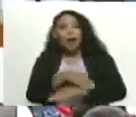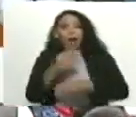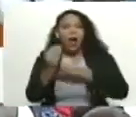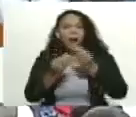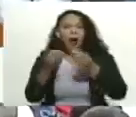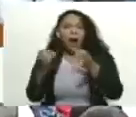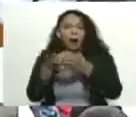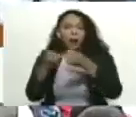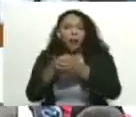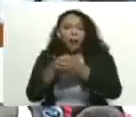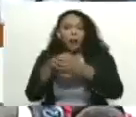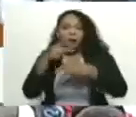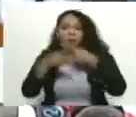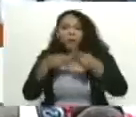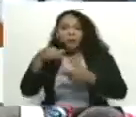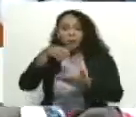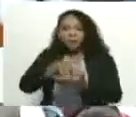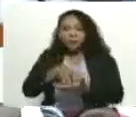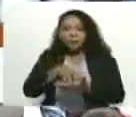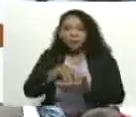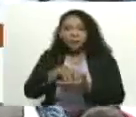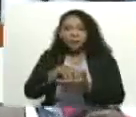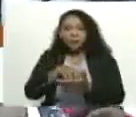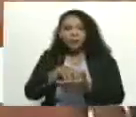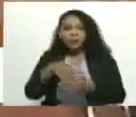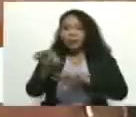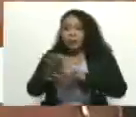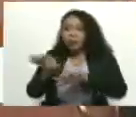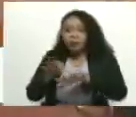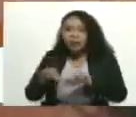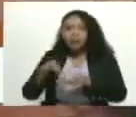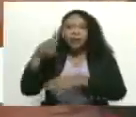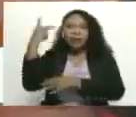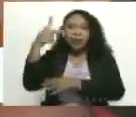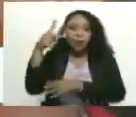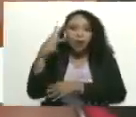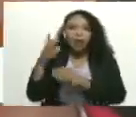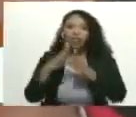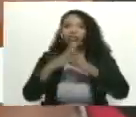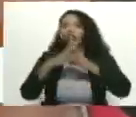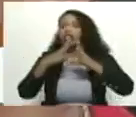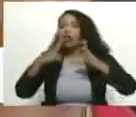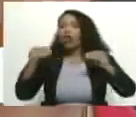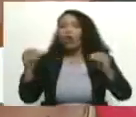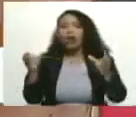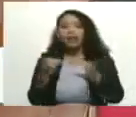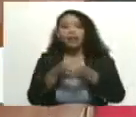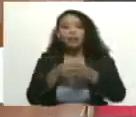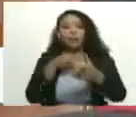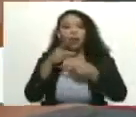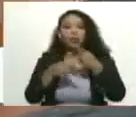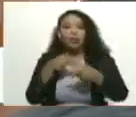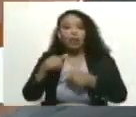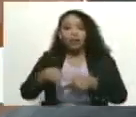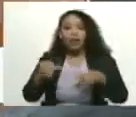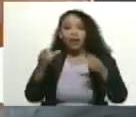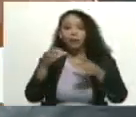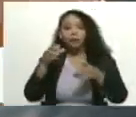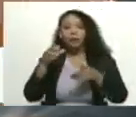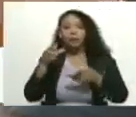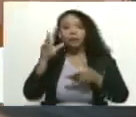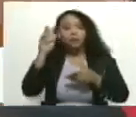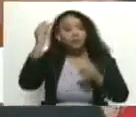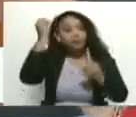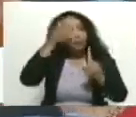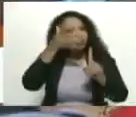político estadal, de los equipos políticos municipales, parroquiales y todos los equipos políticos del partido, para dar las instrucciones.